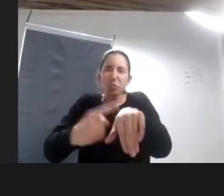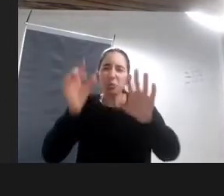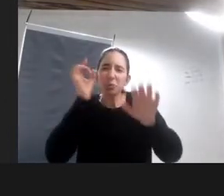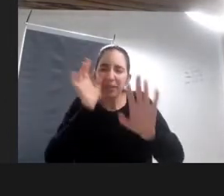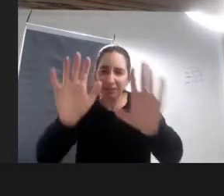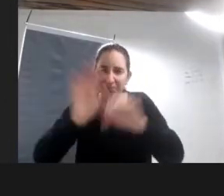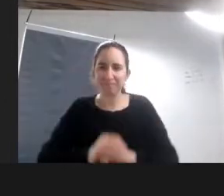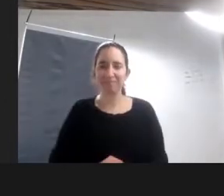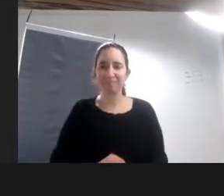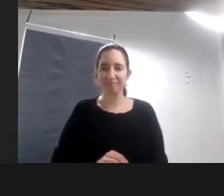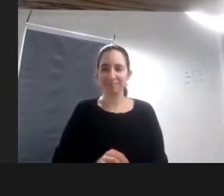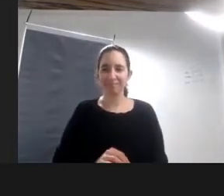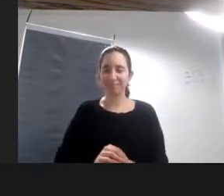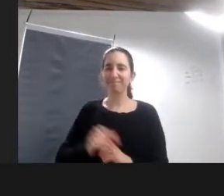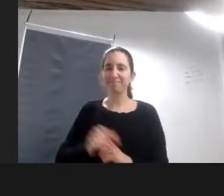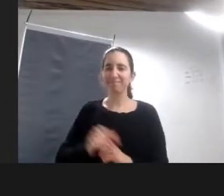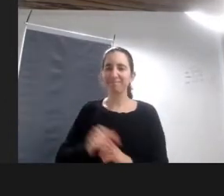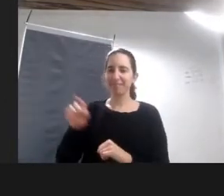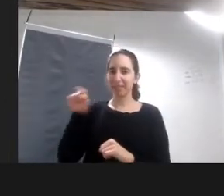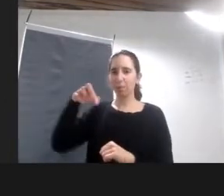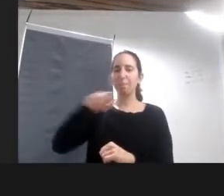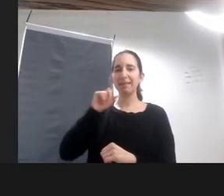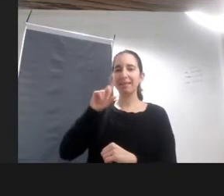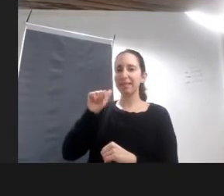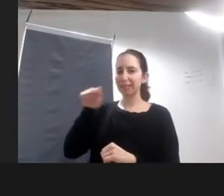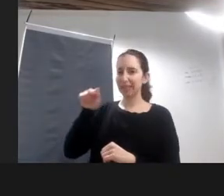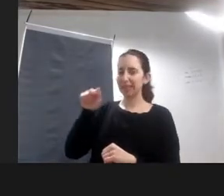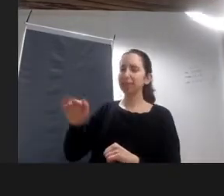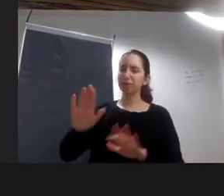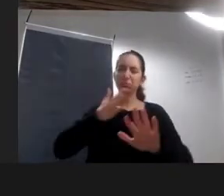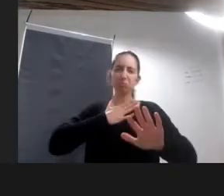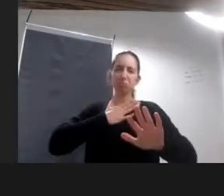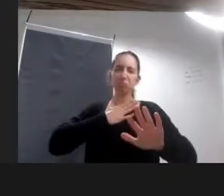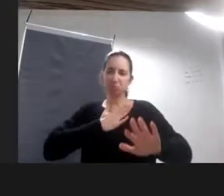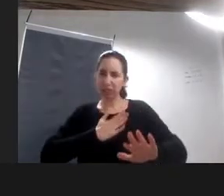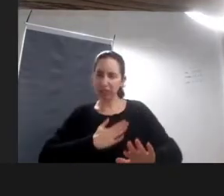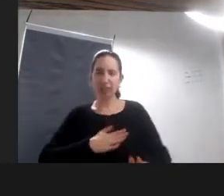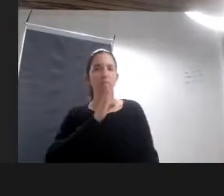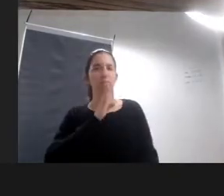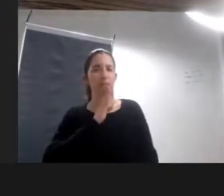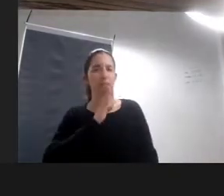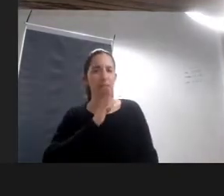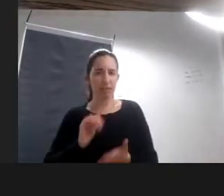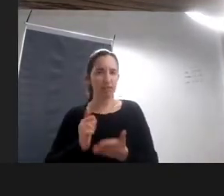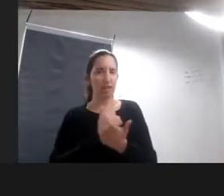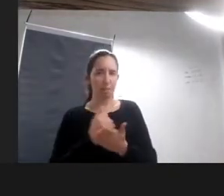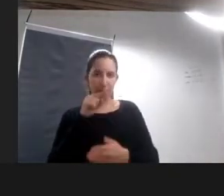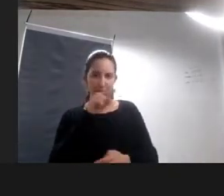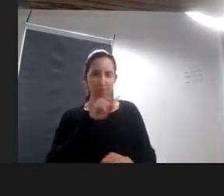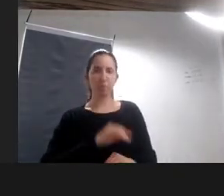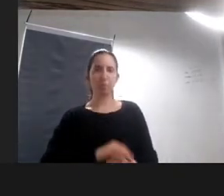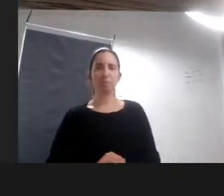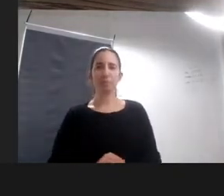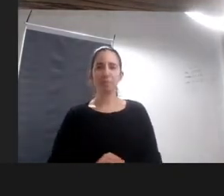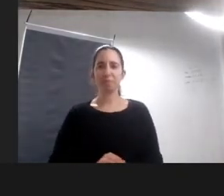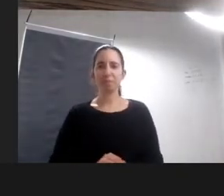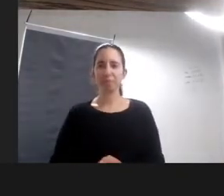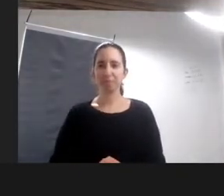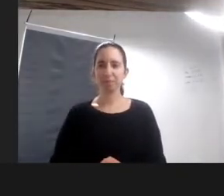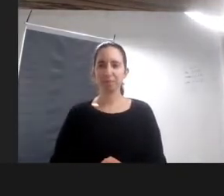favor. Sí, Carlos, no hay ningún problema. Conecta tranquilo, te aguardamos, no te preocupes.